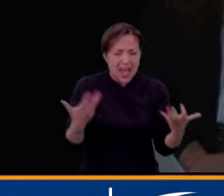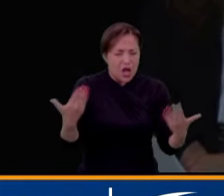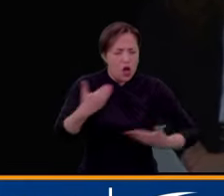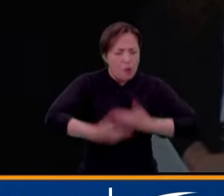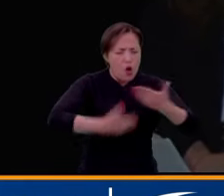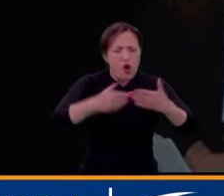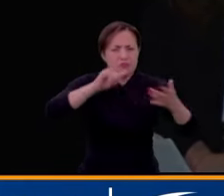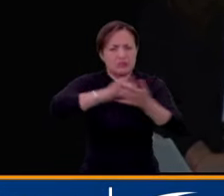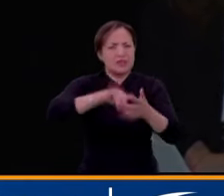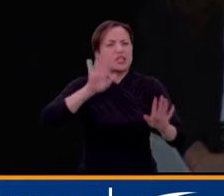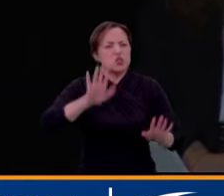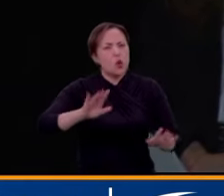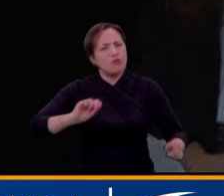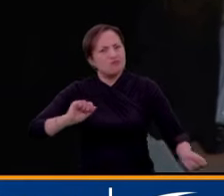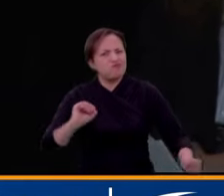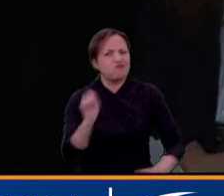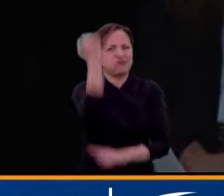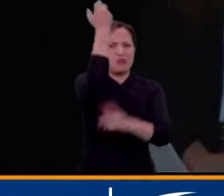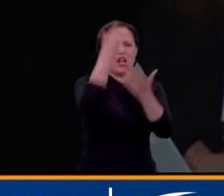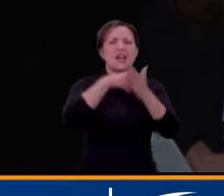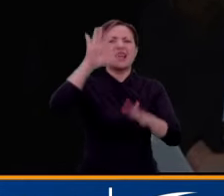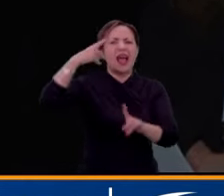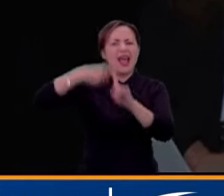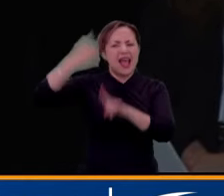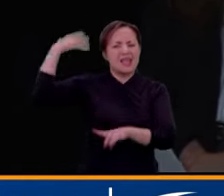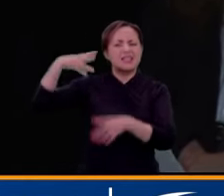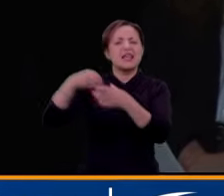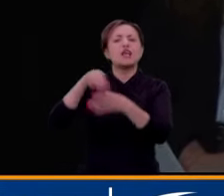López Pumarejo, al dividirse,